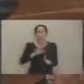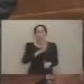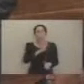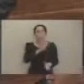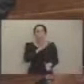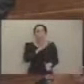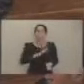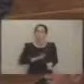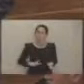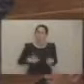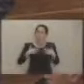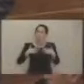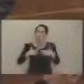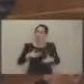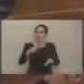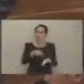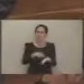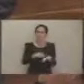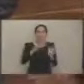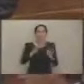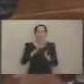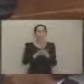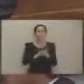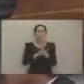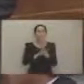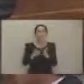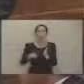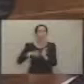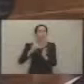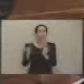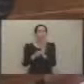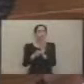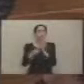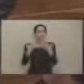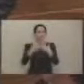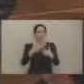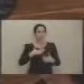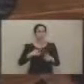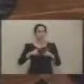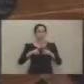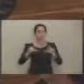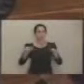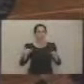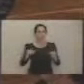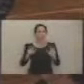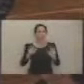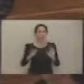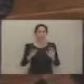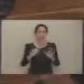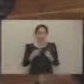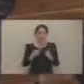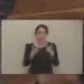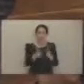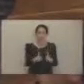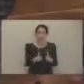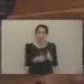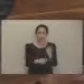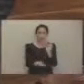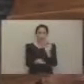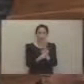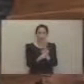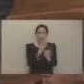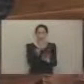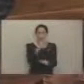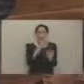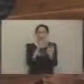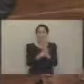exigencias, sino del conjunto de la actividad industrial asturiana. Pero, de todas maneras, males del sector vienen de una mala ley, que es la